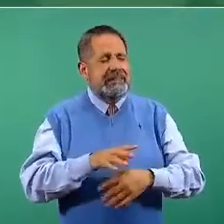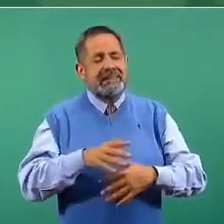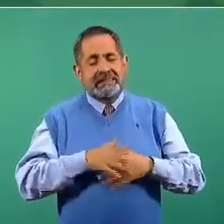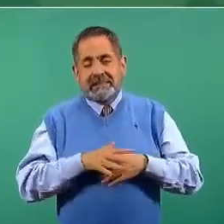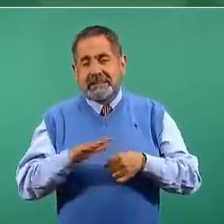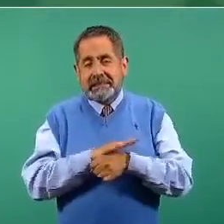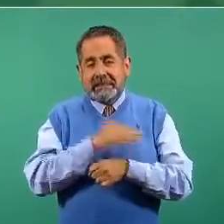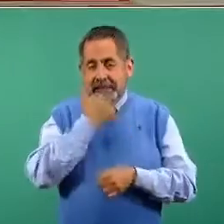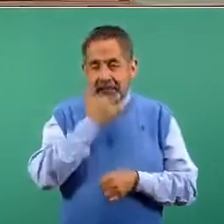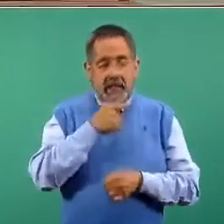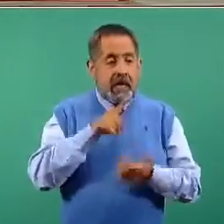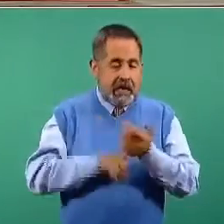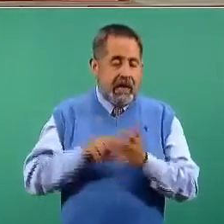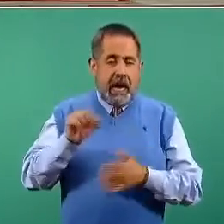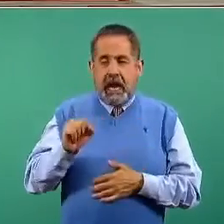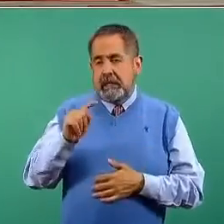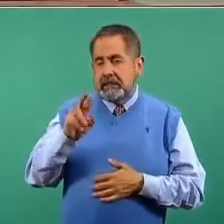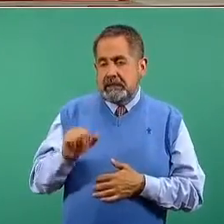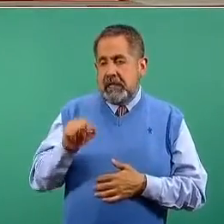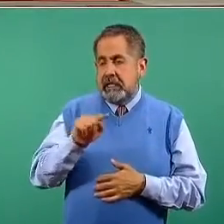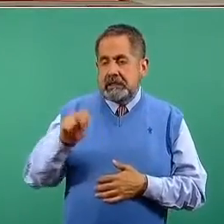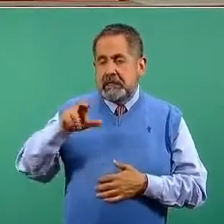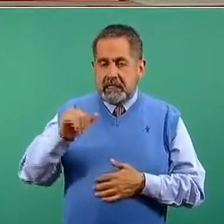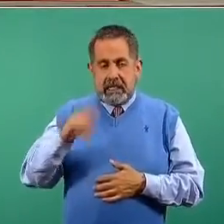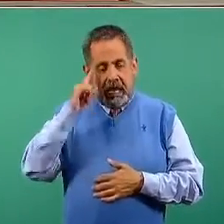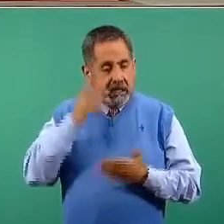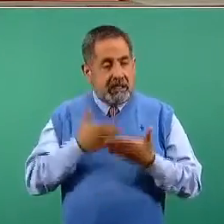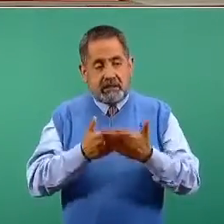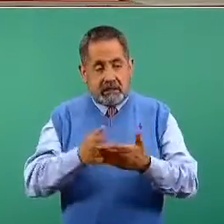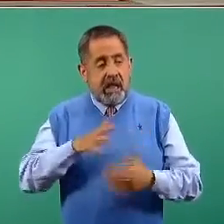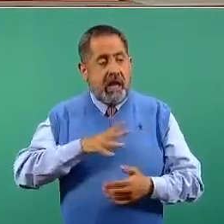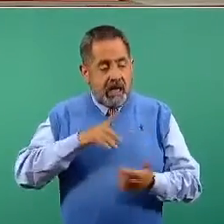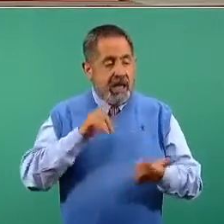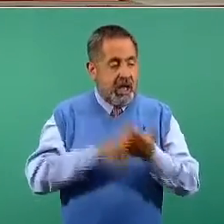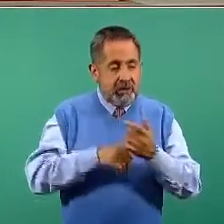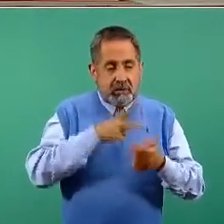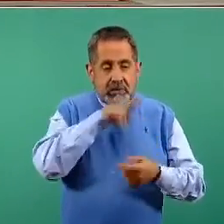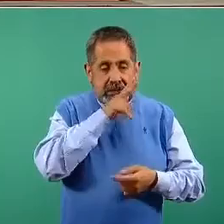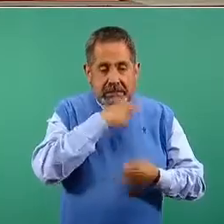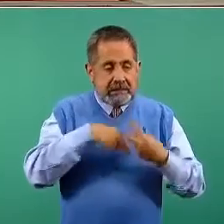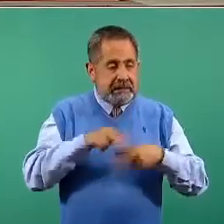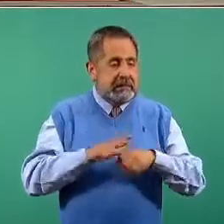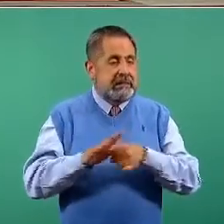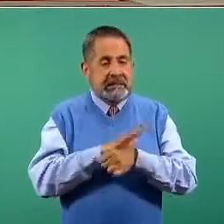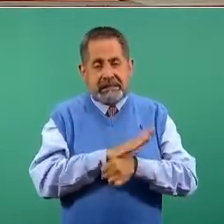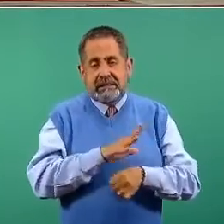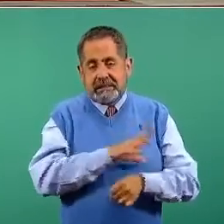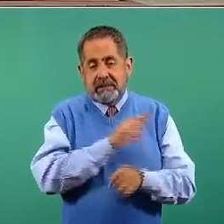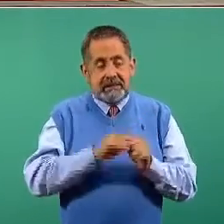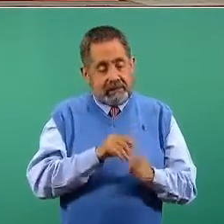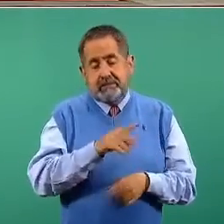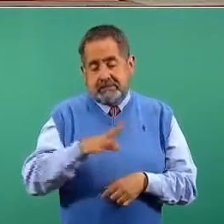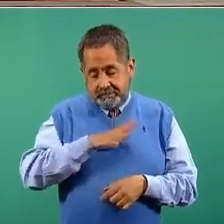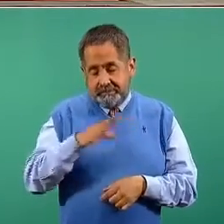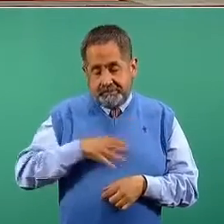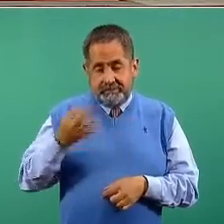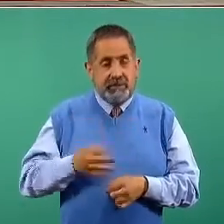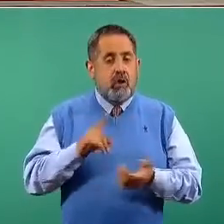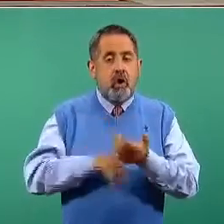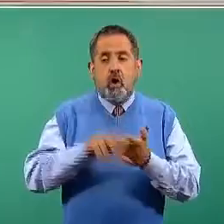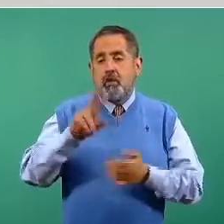de vacuna AstraZeneca que estaban presentando manifestaciones clínicas que correspondían a